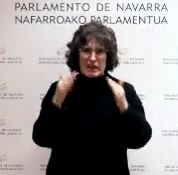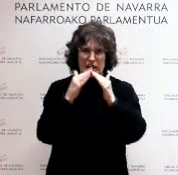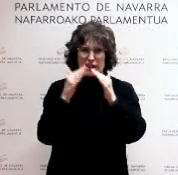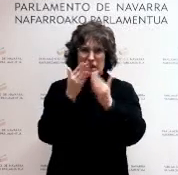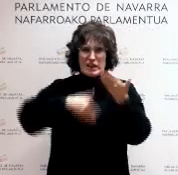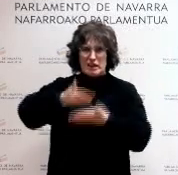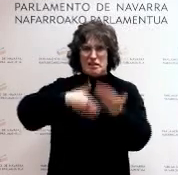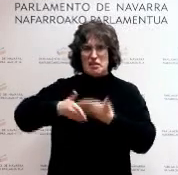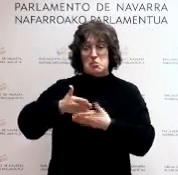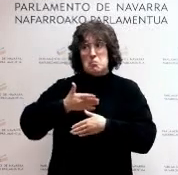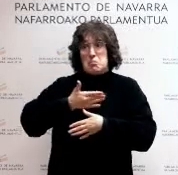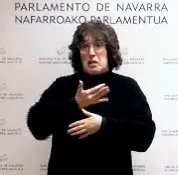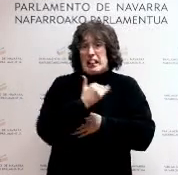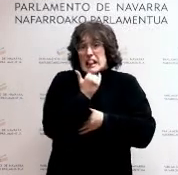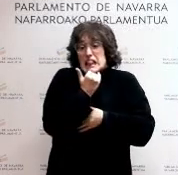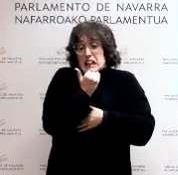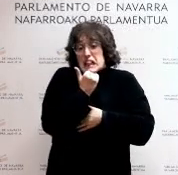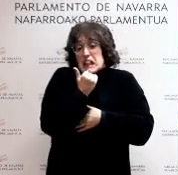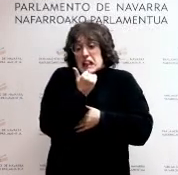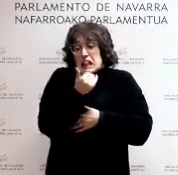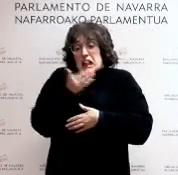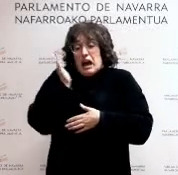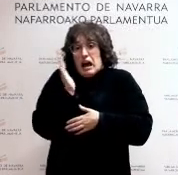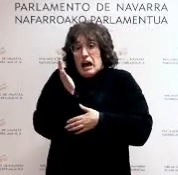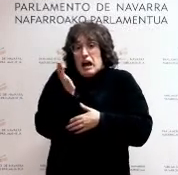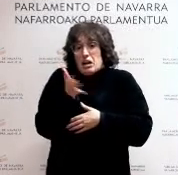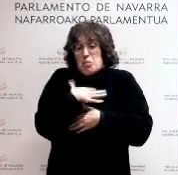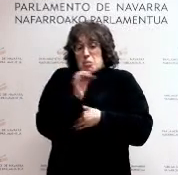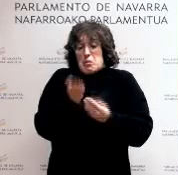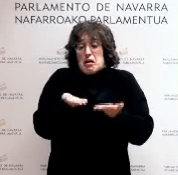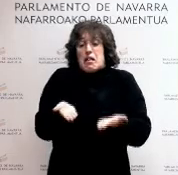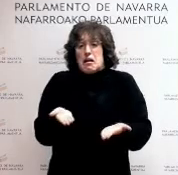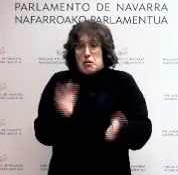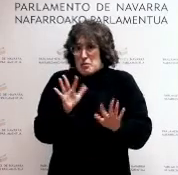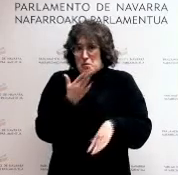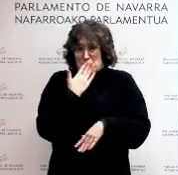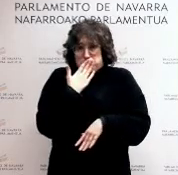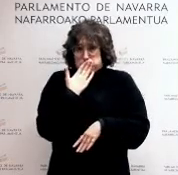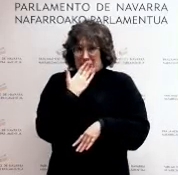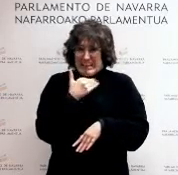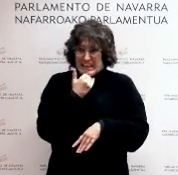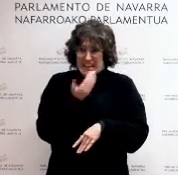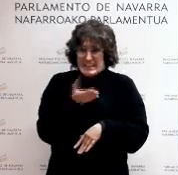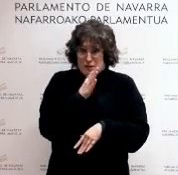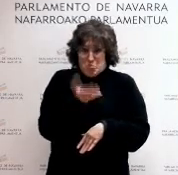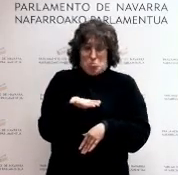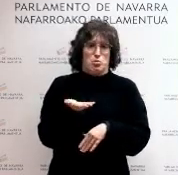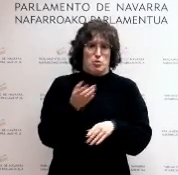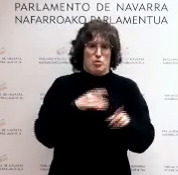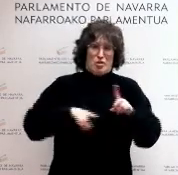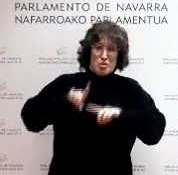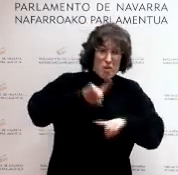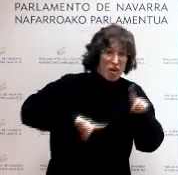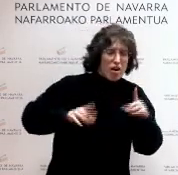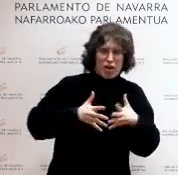una parte tan ínfima que resulta casi ridícula en relación al enorme problema que asola. Proponen otra modificación que en